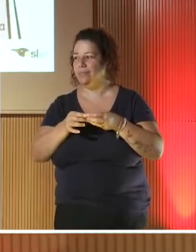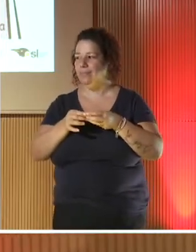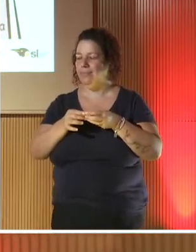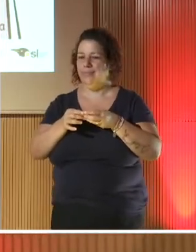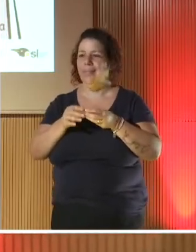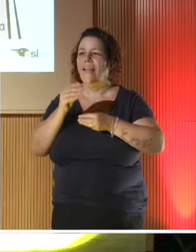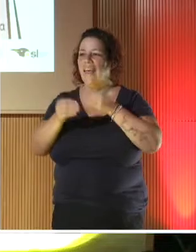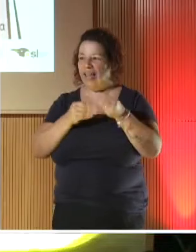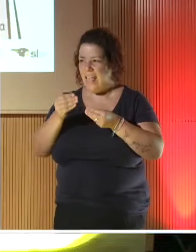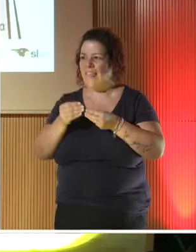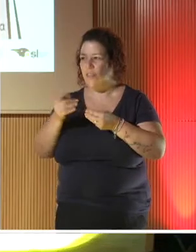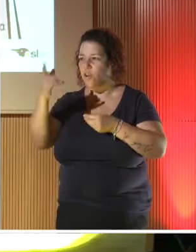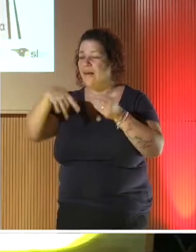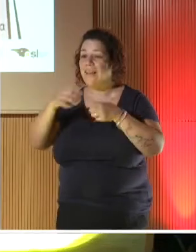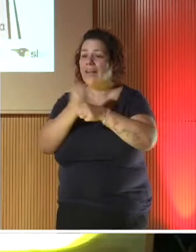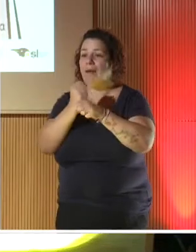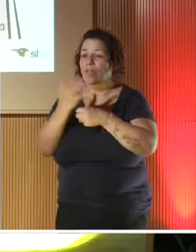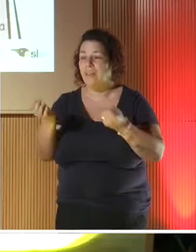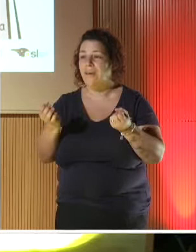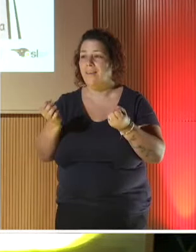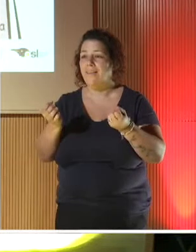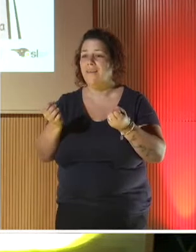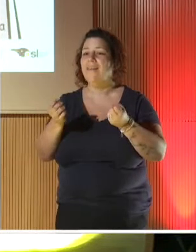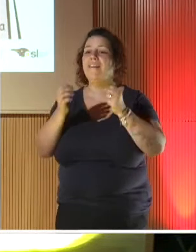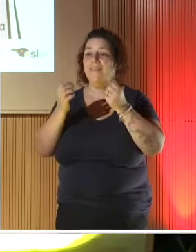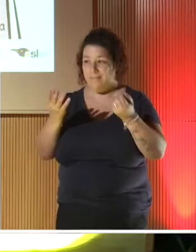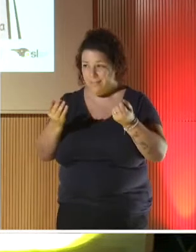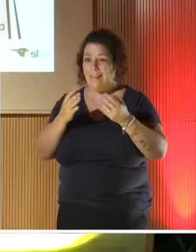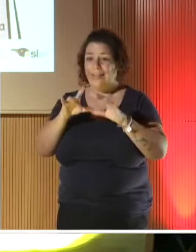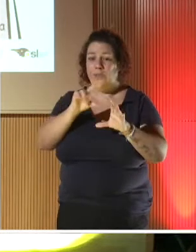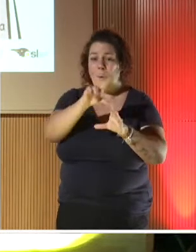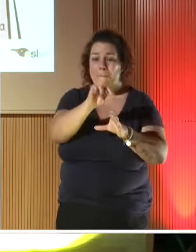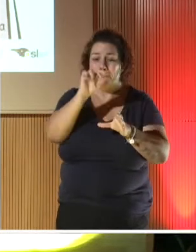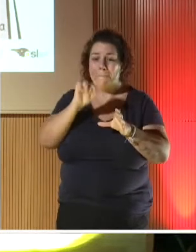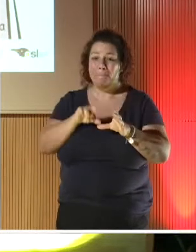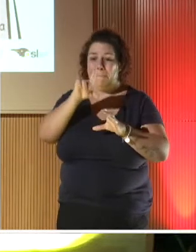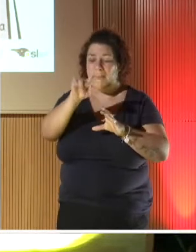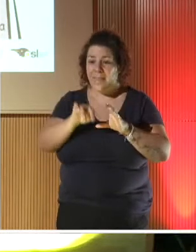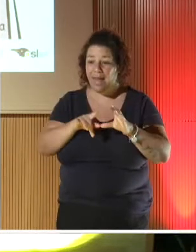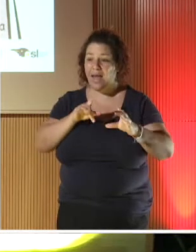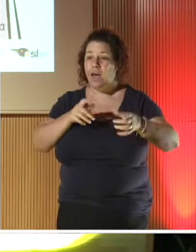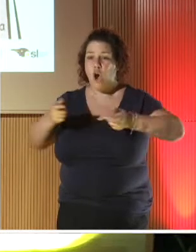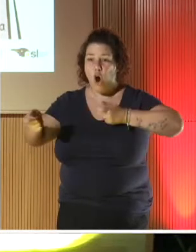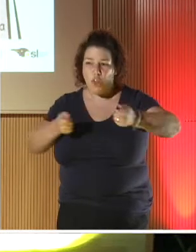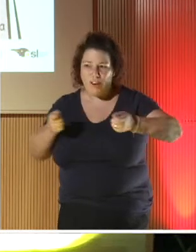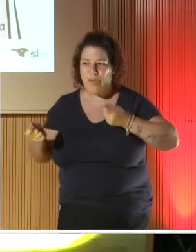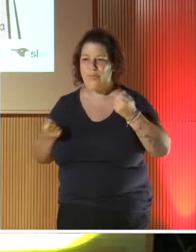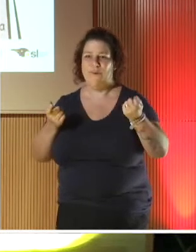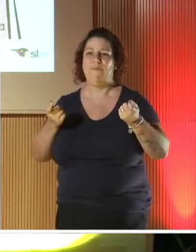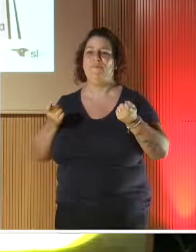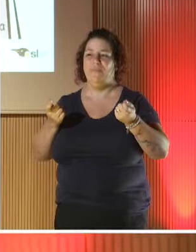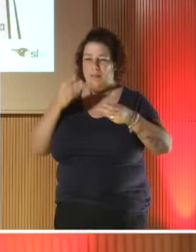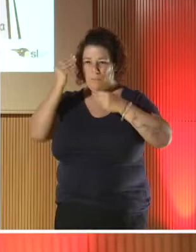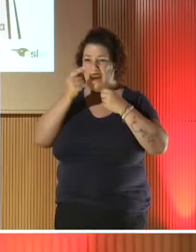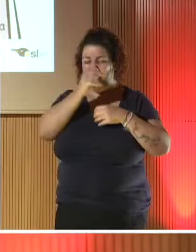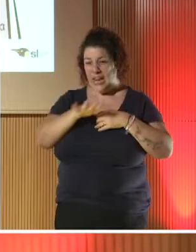¿Qué estáis haciendo ahora mismo? ¿Qué estáis trabajando? Estáis trabajando la pinza, estáis trabajando la coordinación, estáis abriendo. ¿Vosotros qué pensáis? ¿Que el niño se va